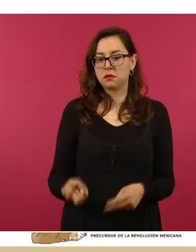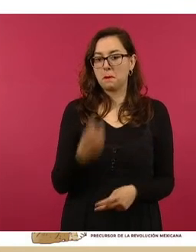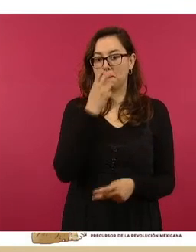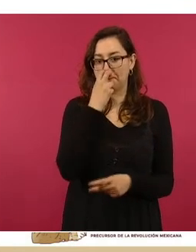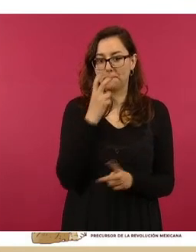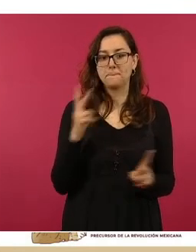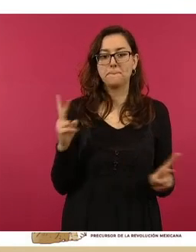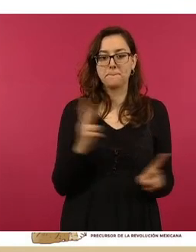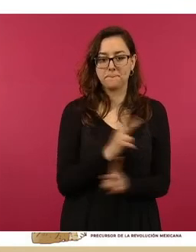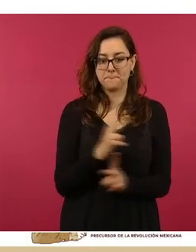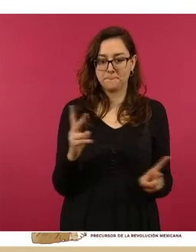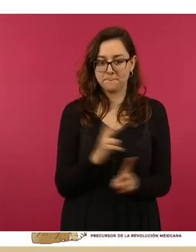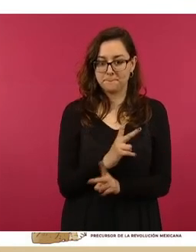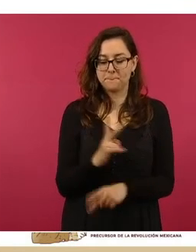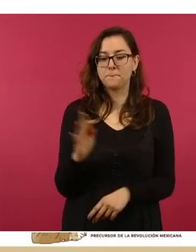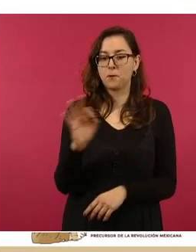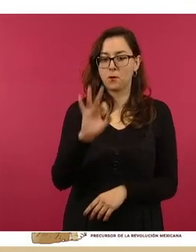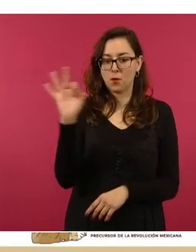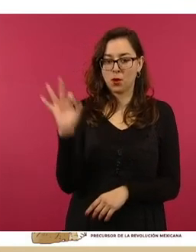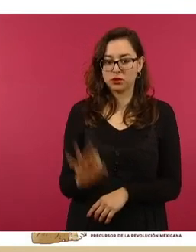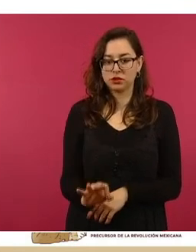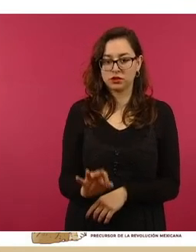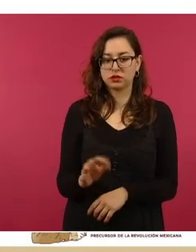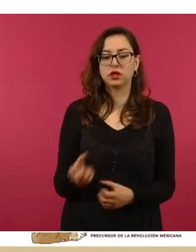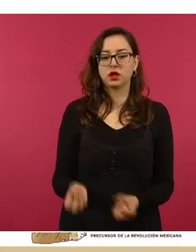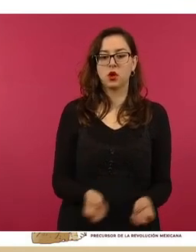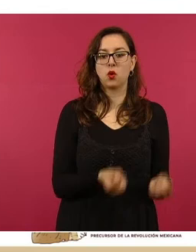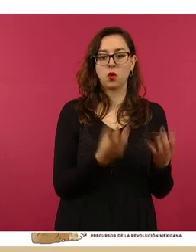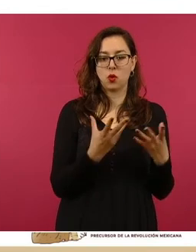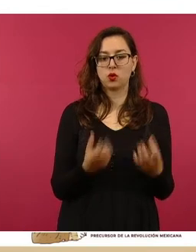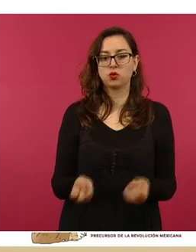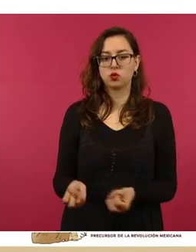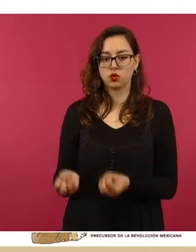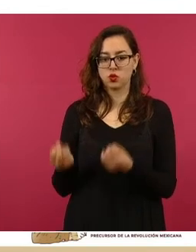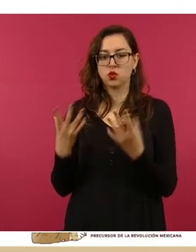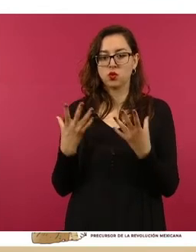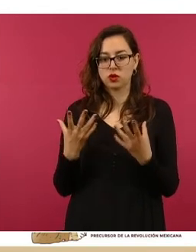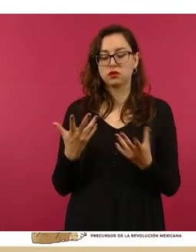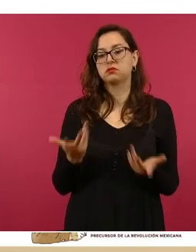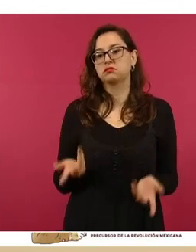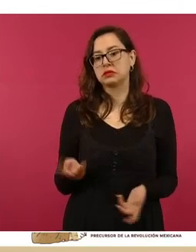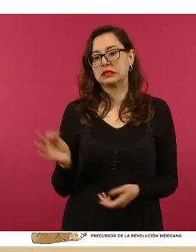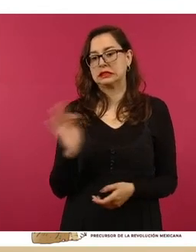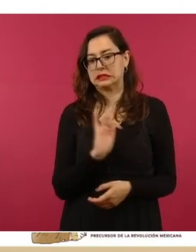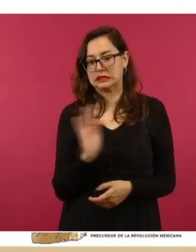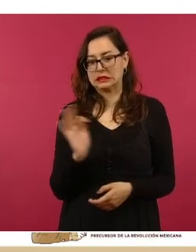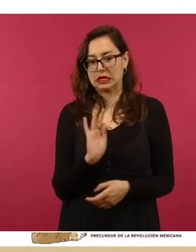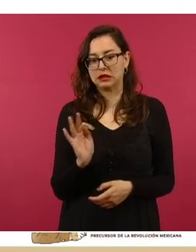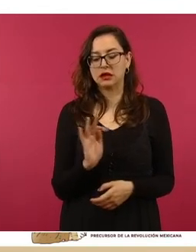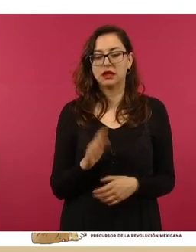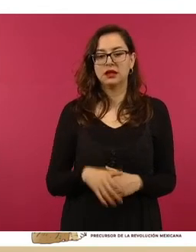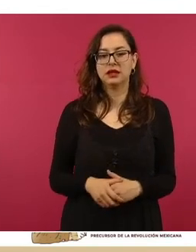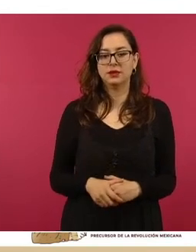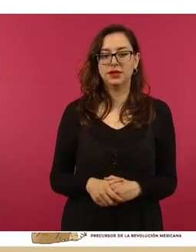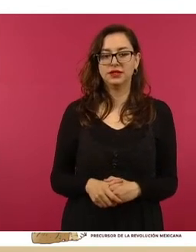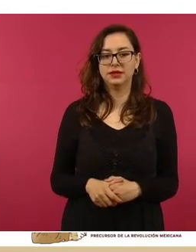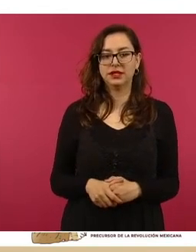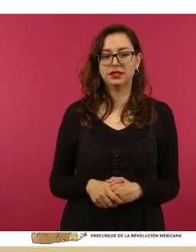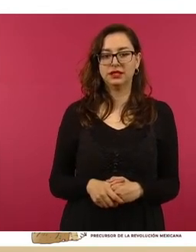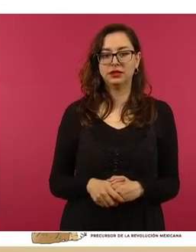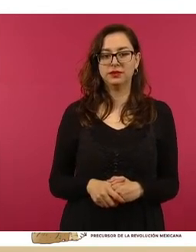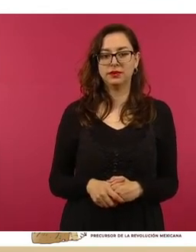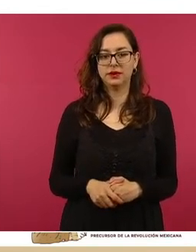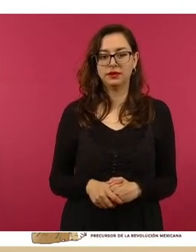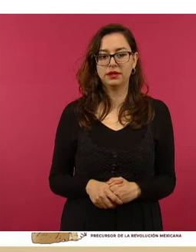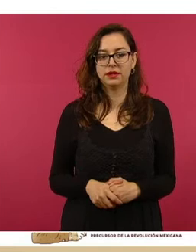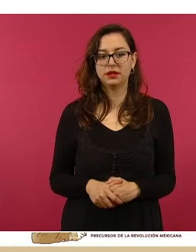el porcentaje de camas ocupadas para aquellos pacientes que requieren un apoyo adicional con ventilación mecánica, y vemos los